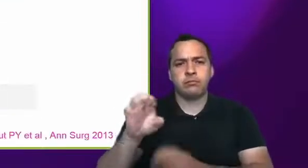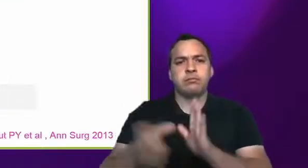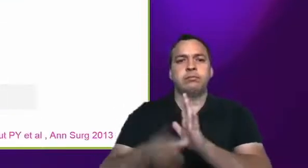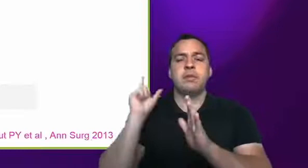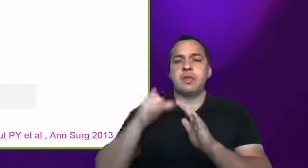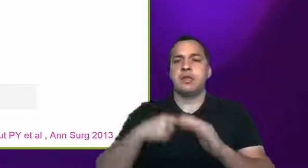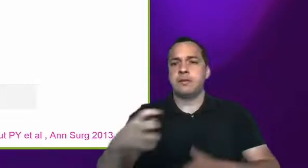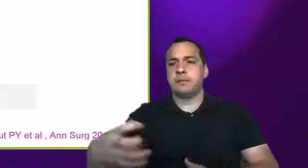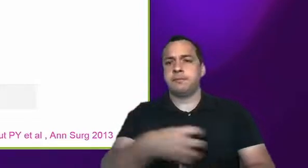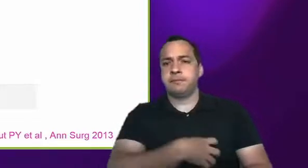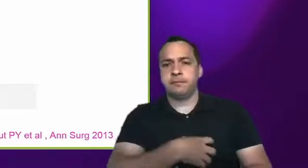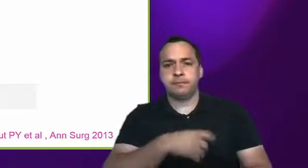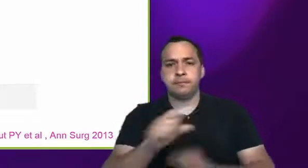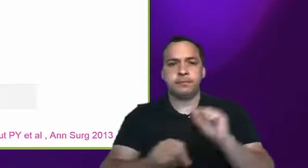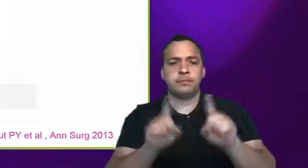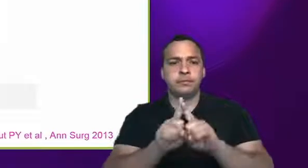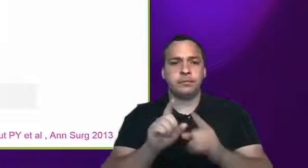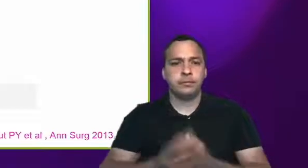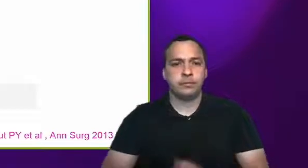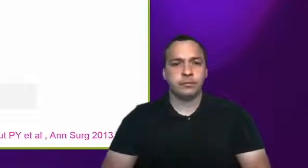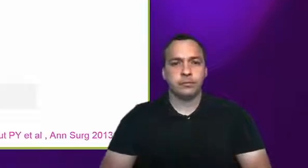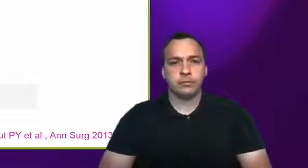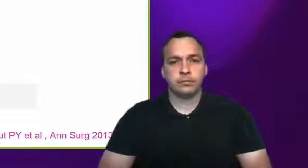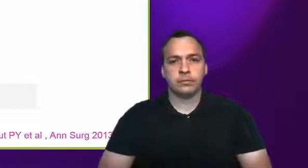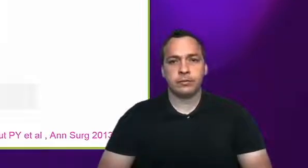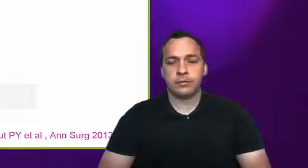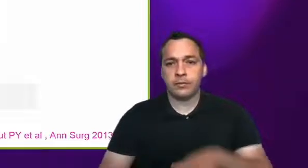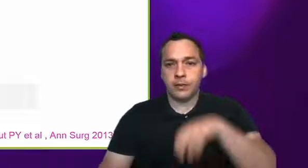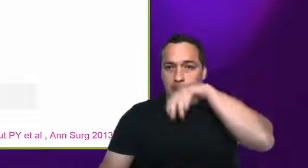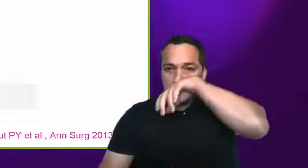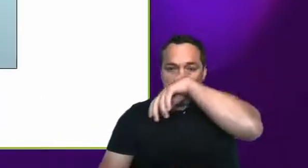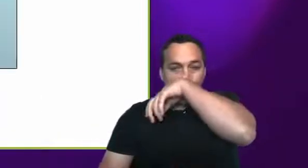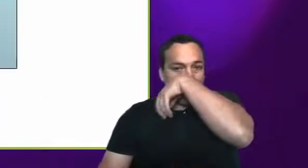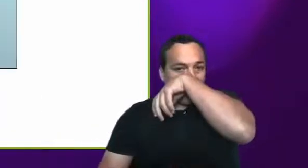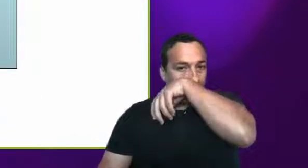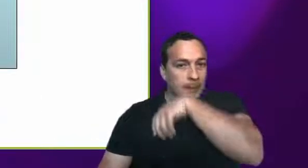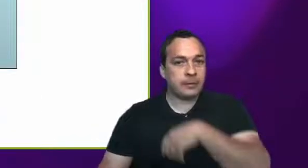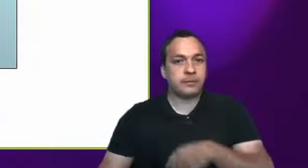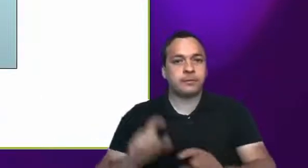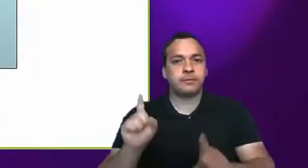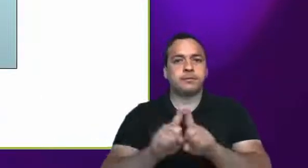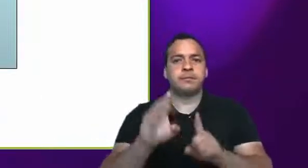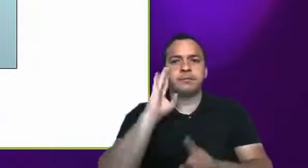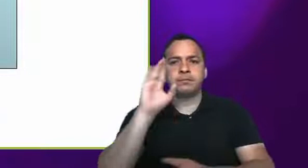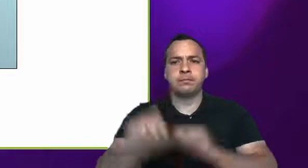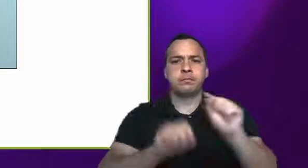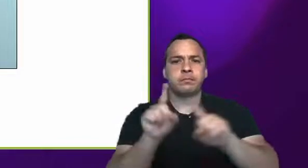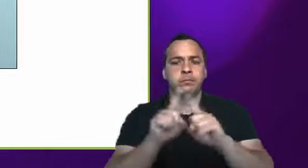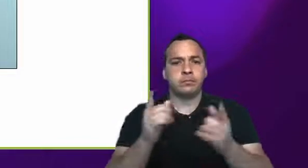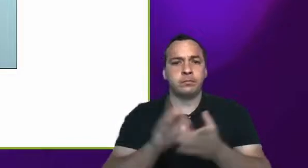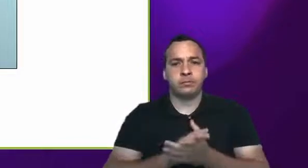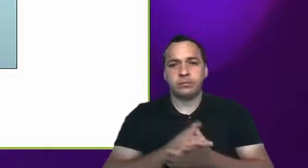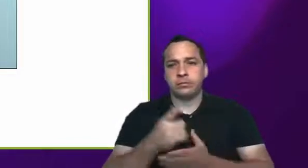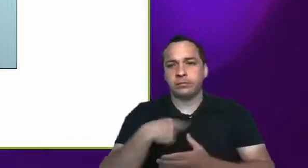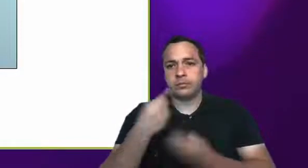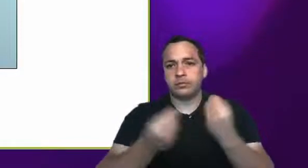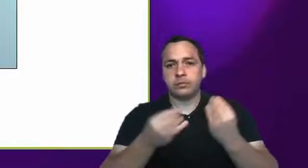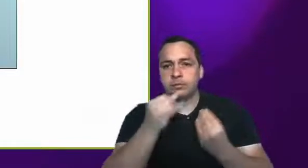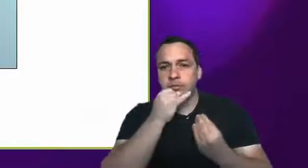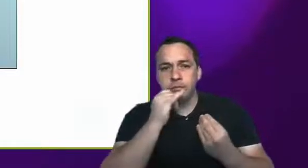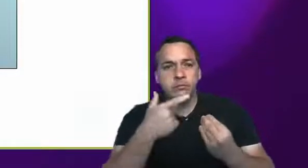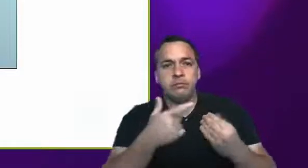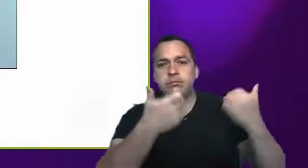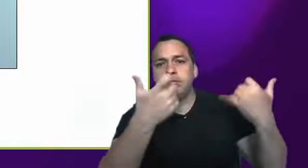trasplante, y sobre todo de origen gastrointestinal. Esto nos llevó a establecer una serie